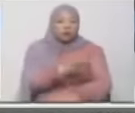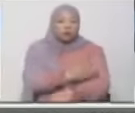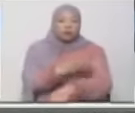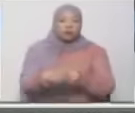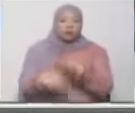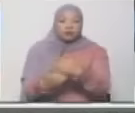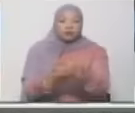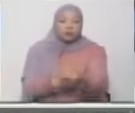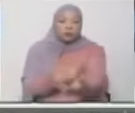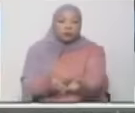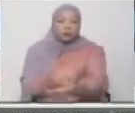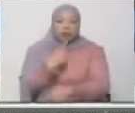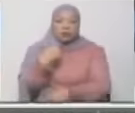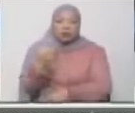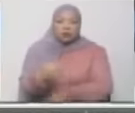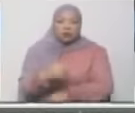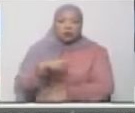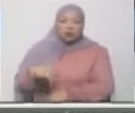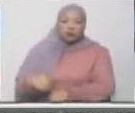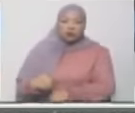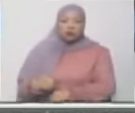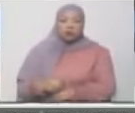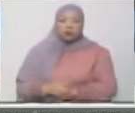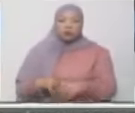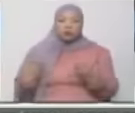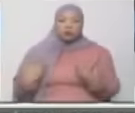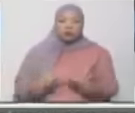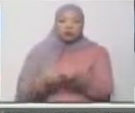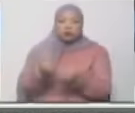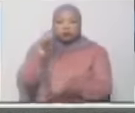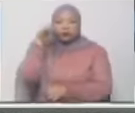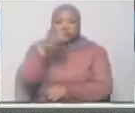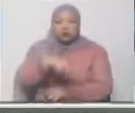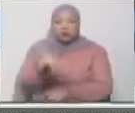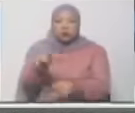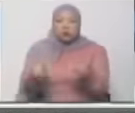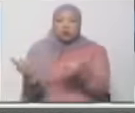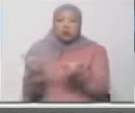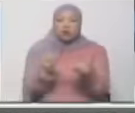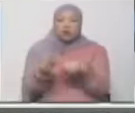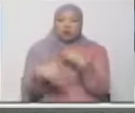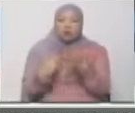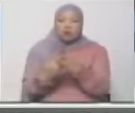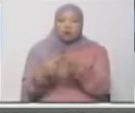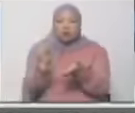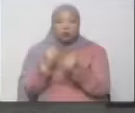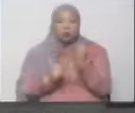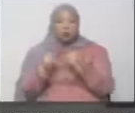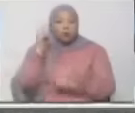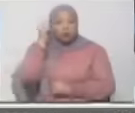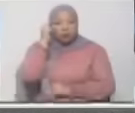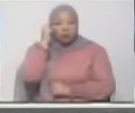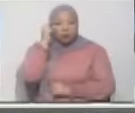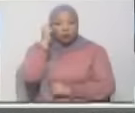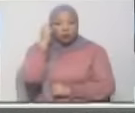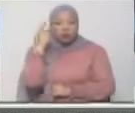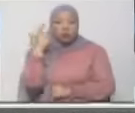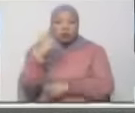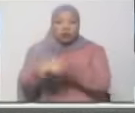verdad, nosotros, junto al pueblo en consulta y debate, escribimos el plan de este